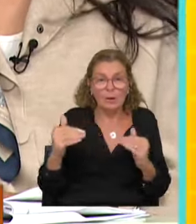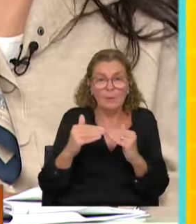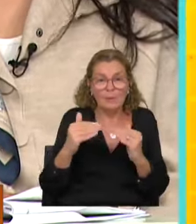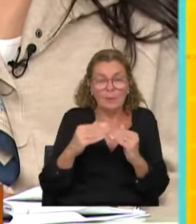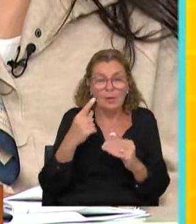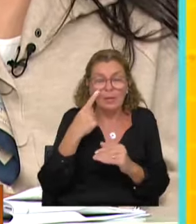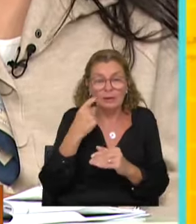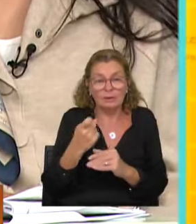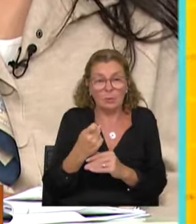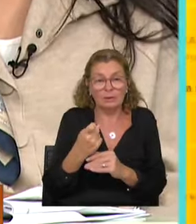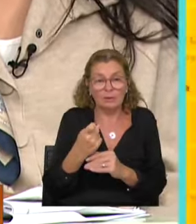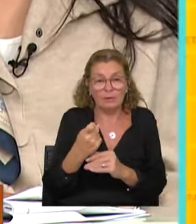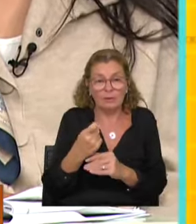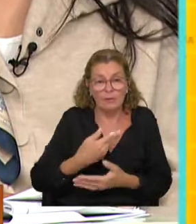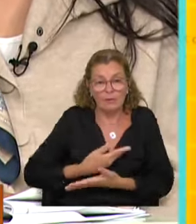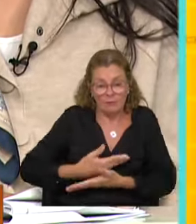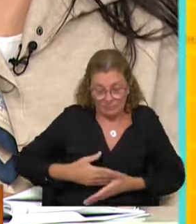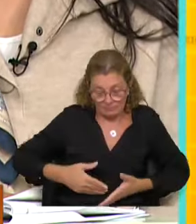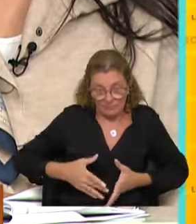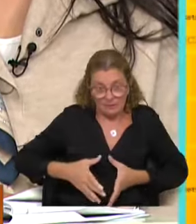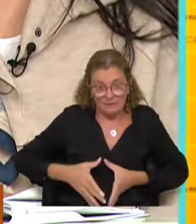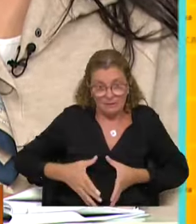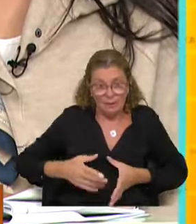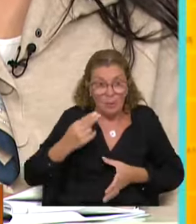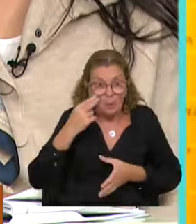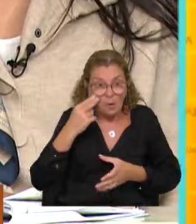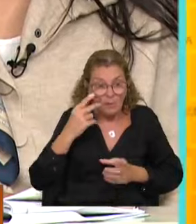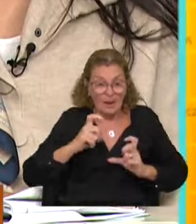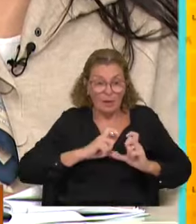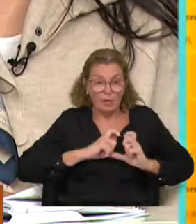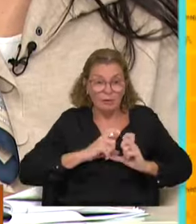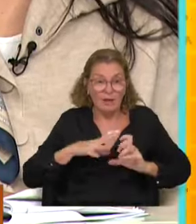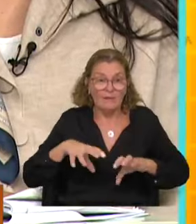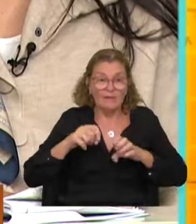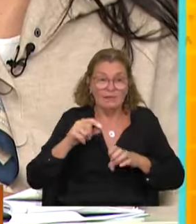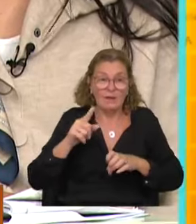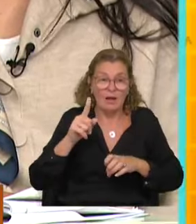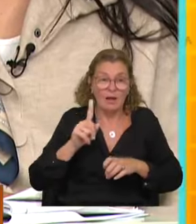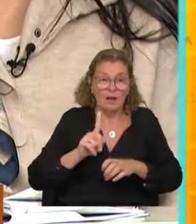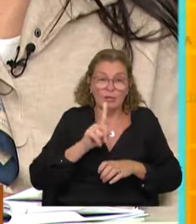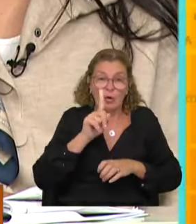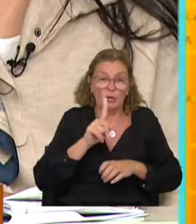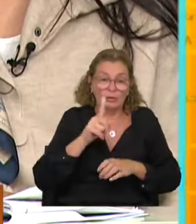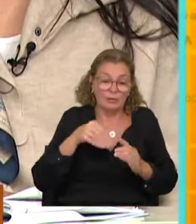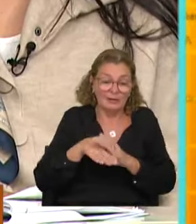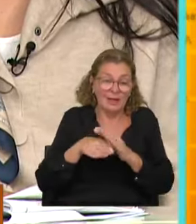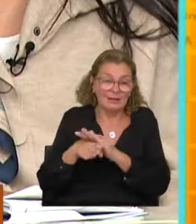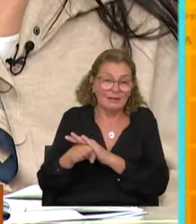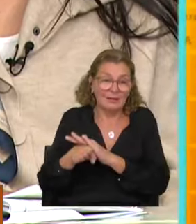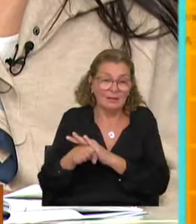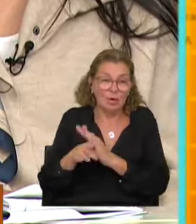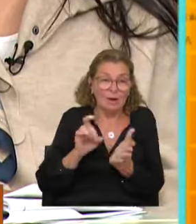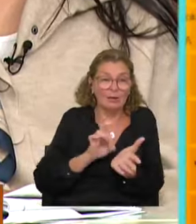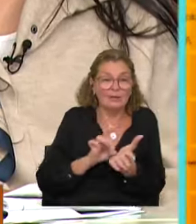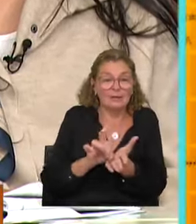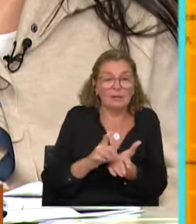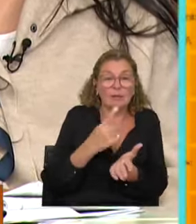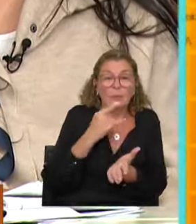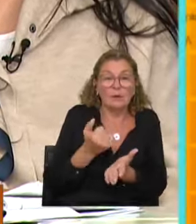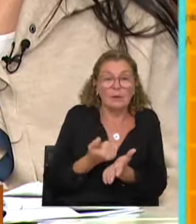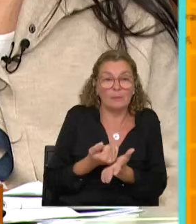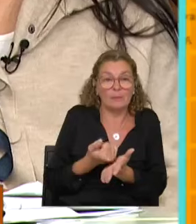detectar un feto que está creciendo con una cardiopatía congénita que viva en el norte del país donde no tiene acceso de repente a los servicios que pueden